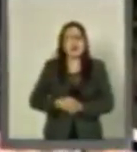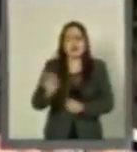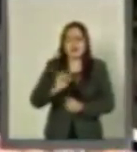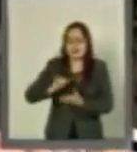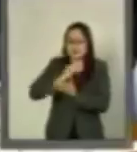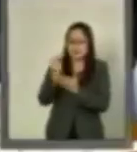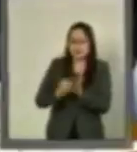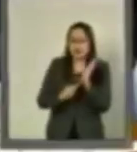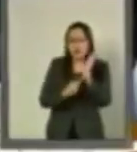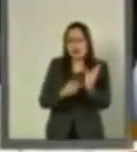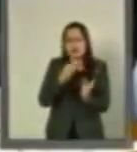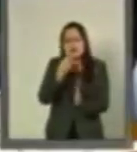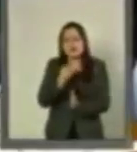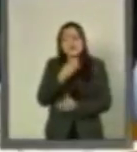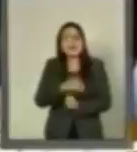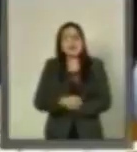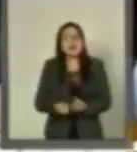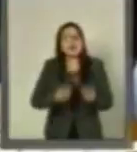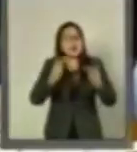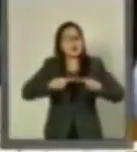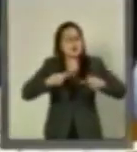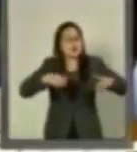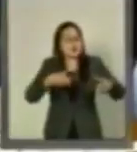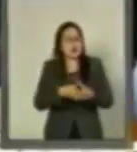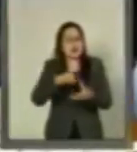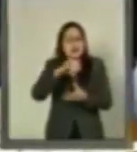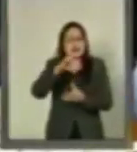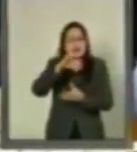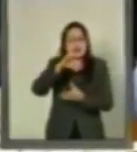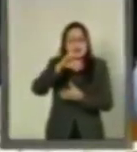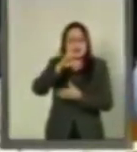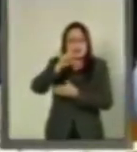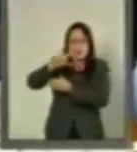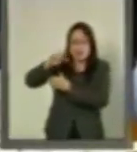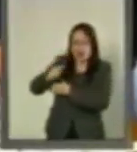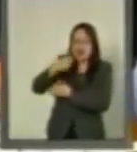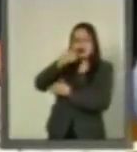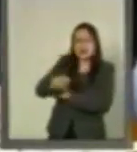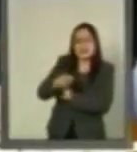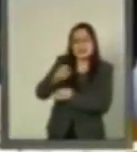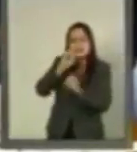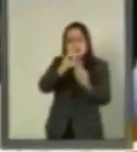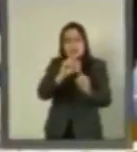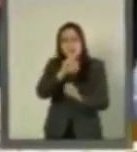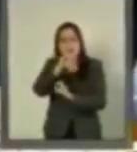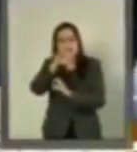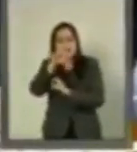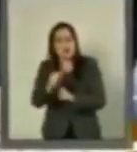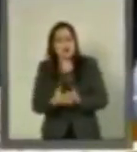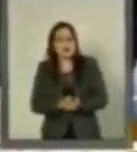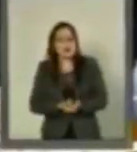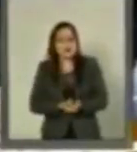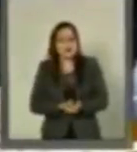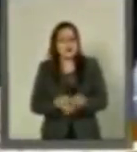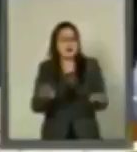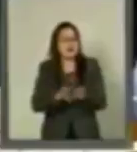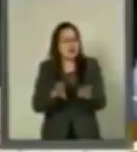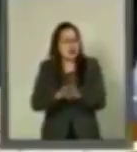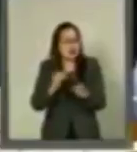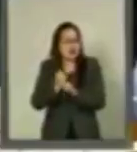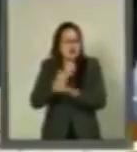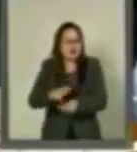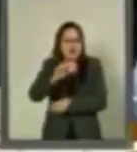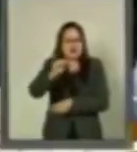informe dice de tantas víctimas y la SEAP dice que hay cero víctimas? No entiendo de dónde el